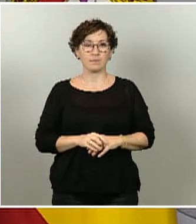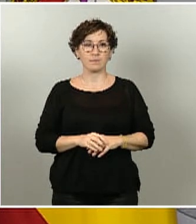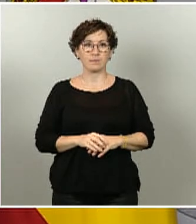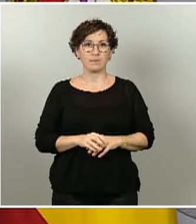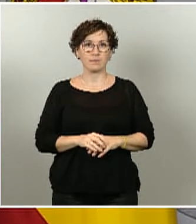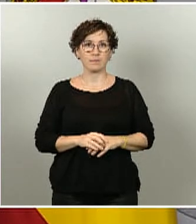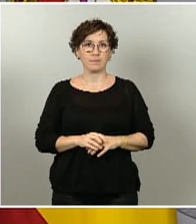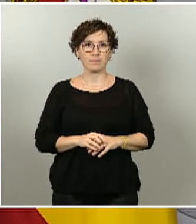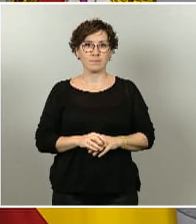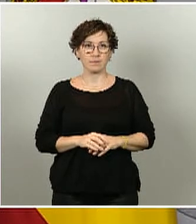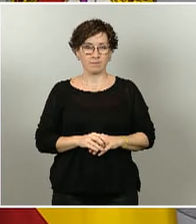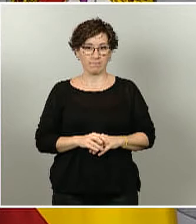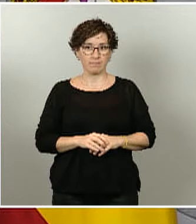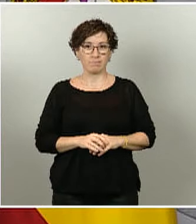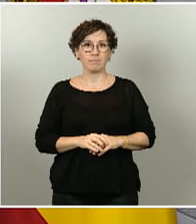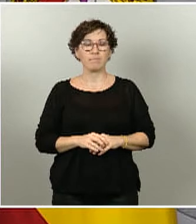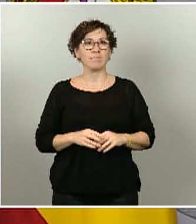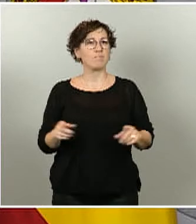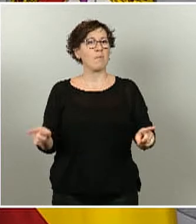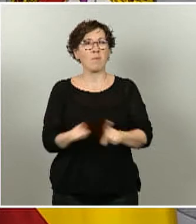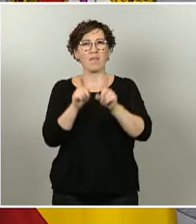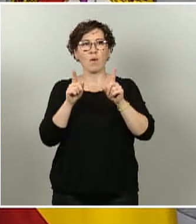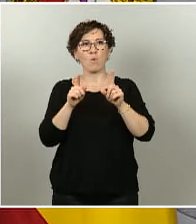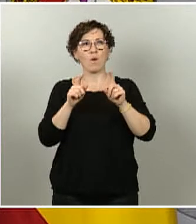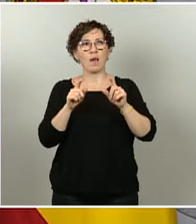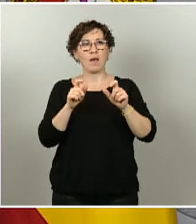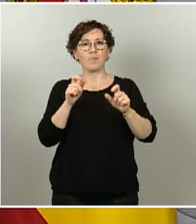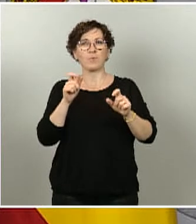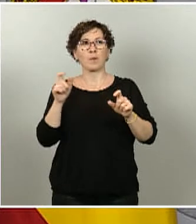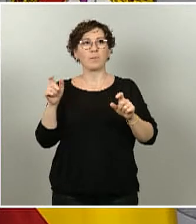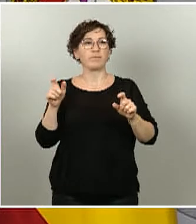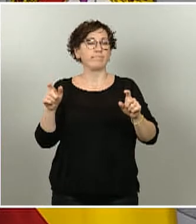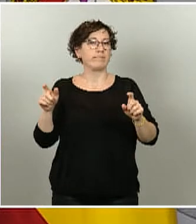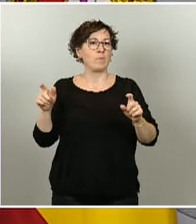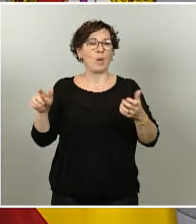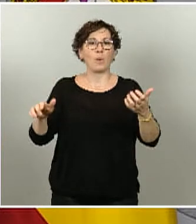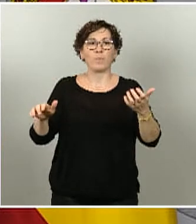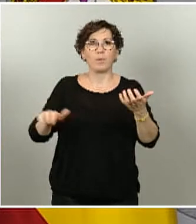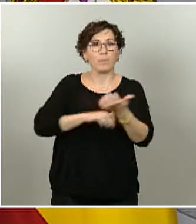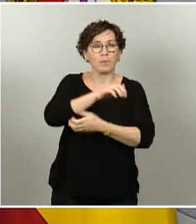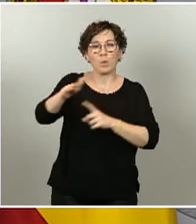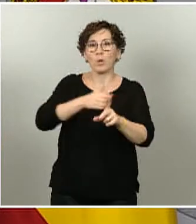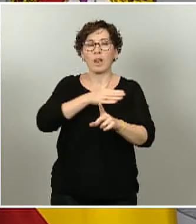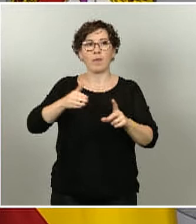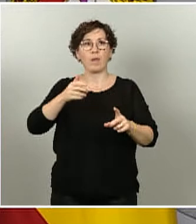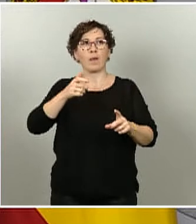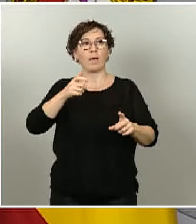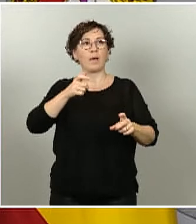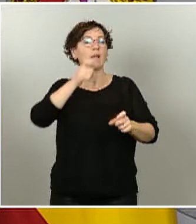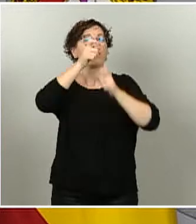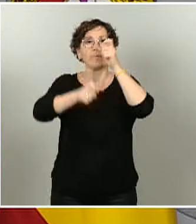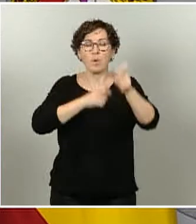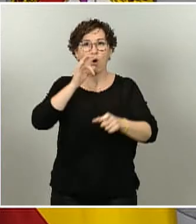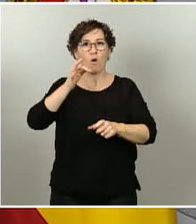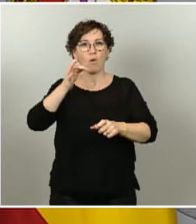de violencia verbal o forma de violencia física, por supuesto, es condenada por este Gobierno y nos estamos